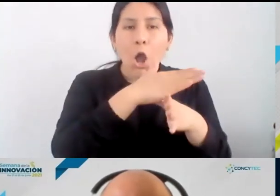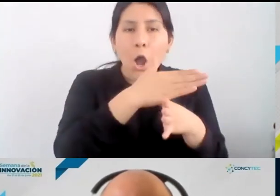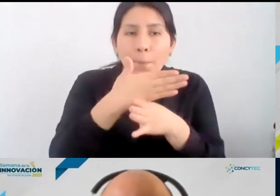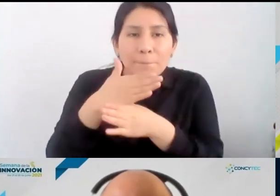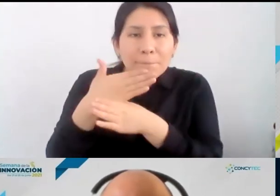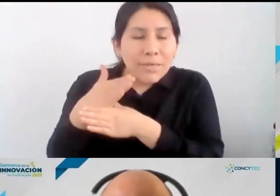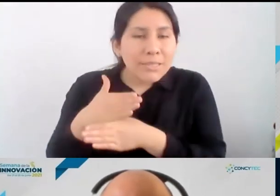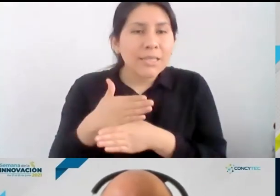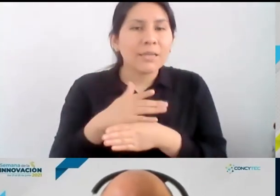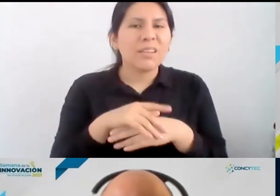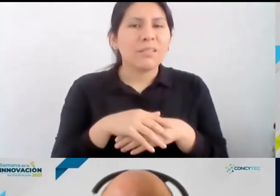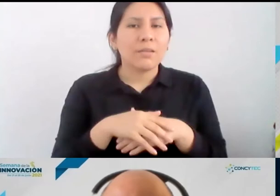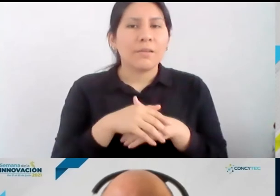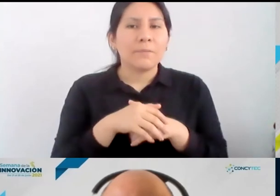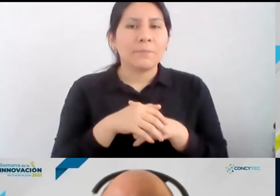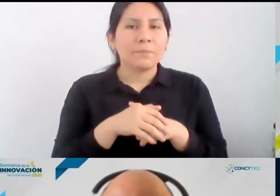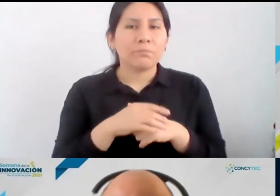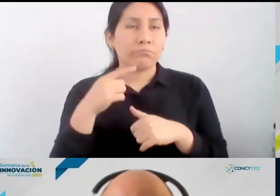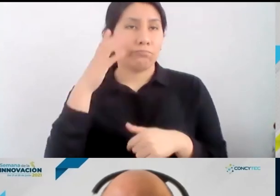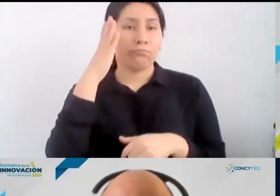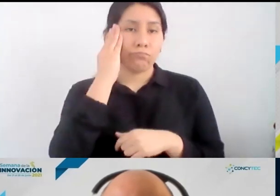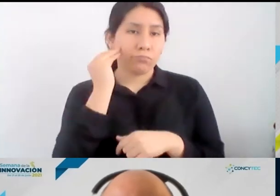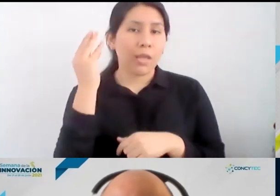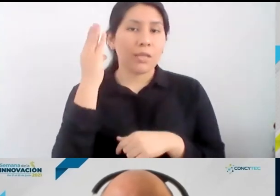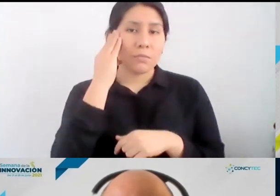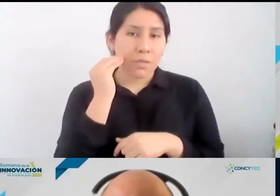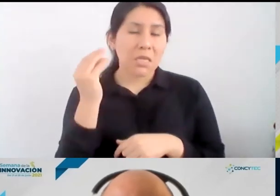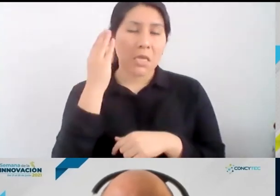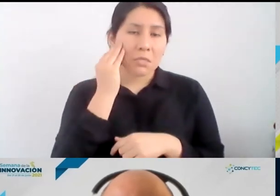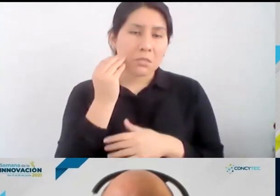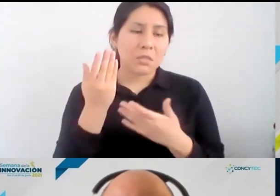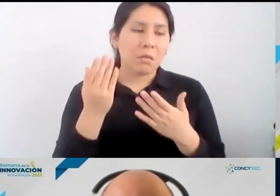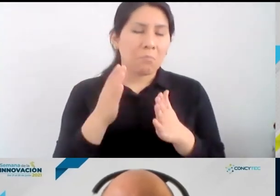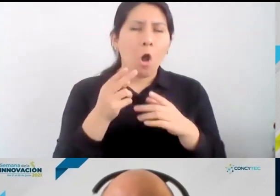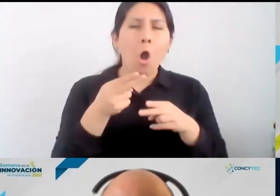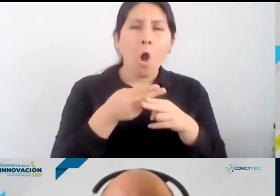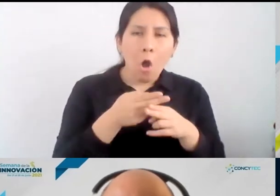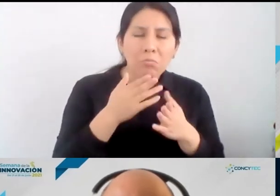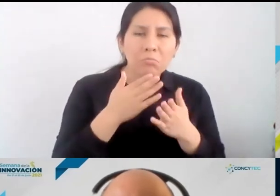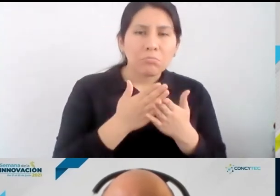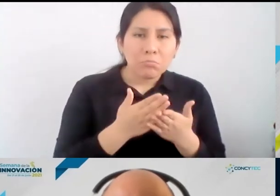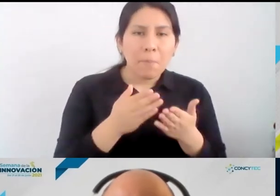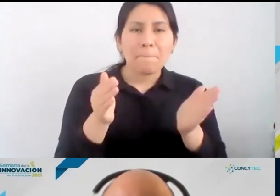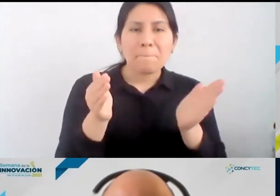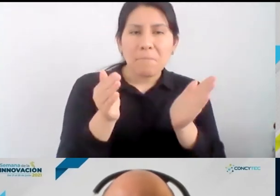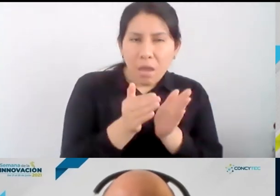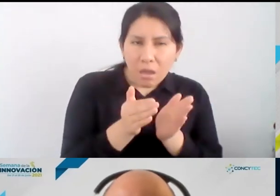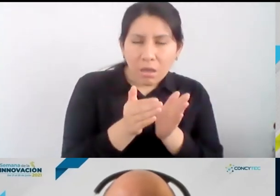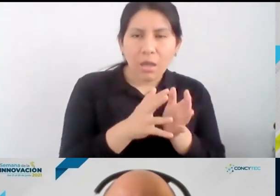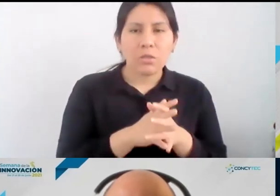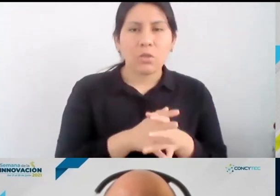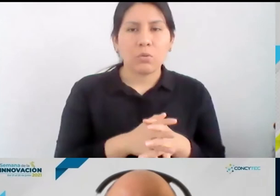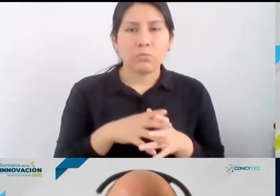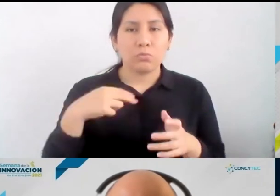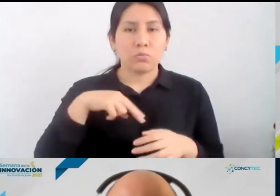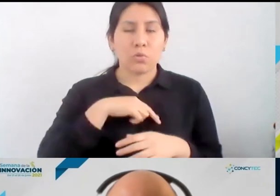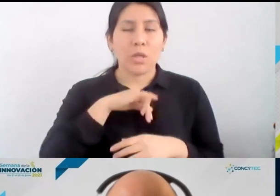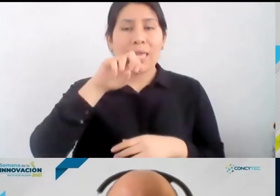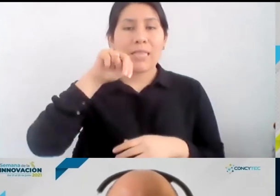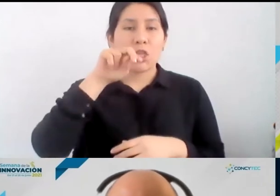lo que ha sido una experiencia pequeña, piloto, que hemos impulsado desde Innovate Perú